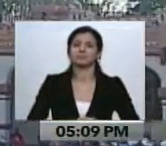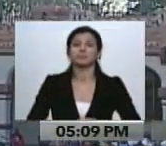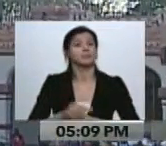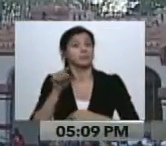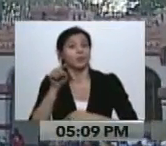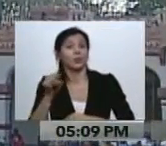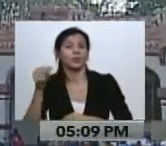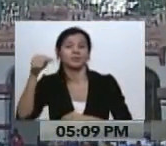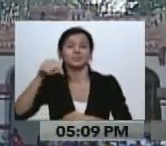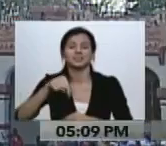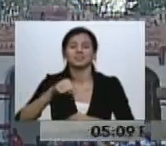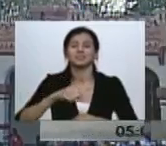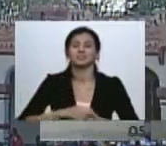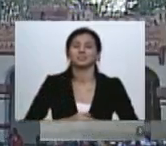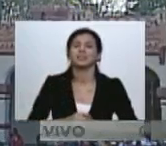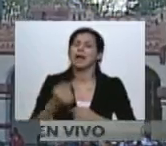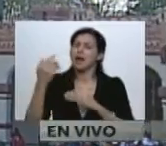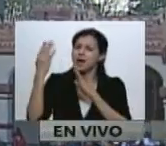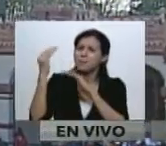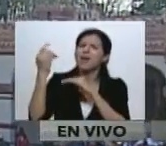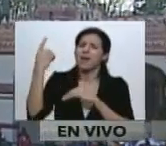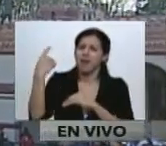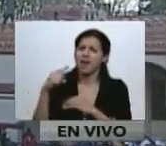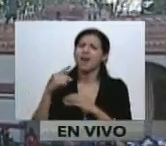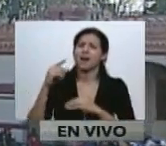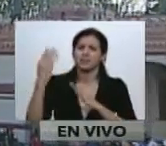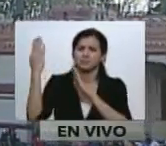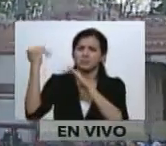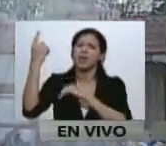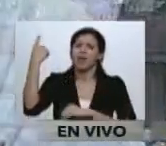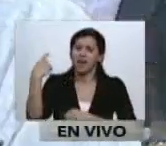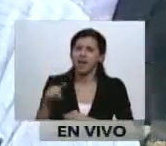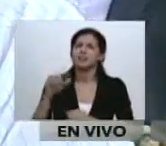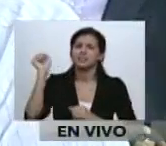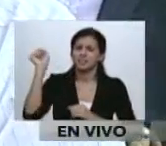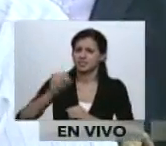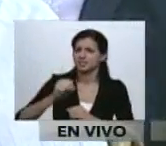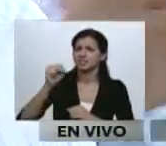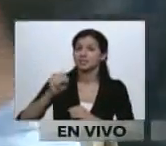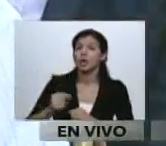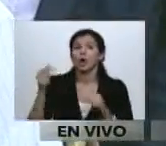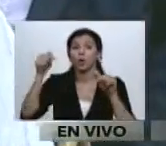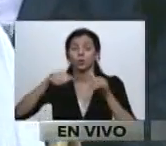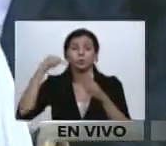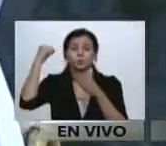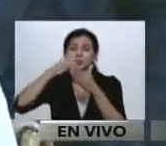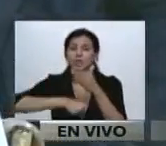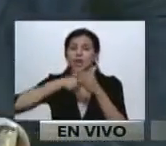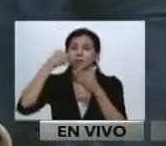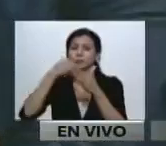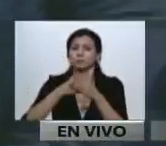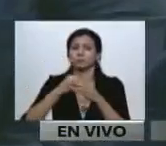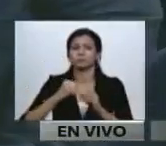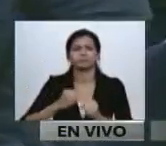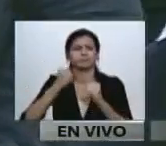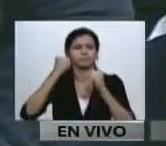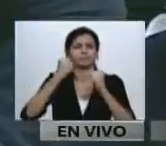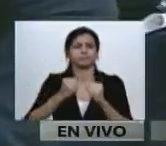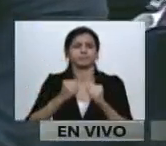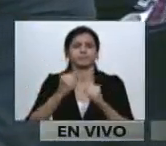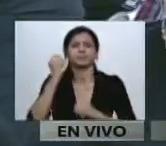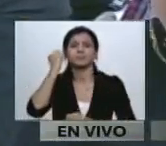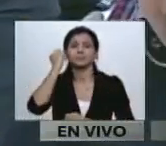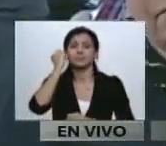es que hoy tenemos esperanza, por eso es que hoy luchamos con